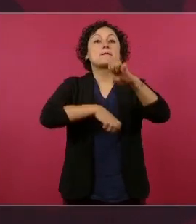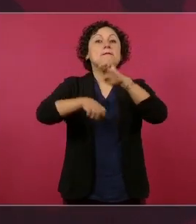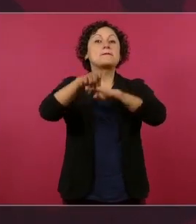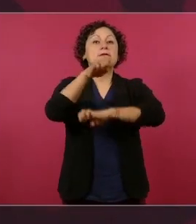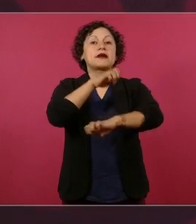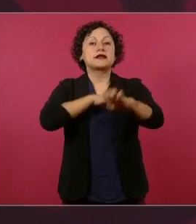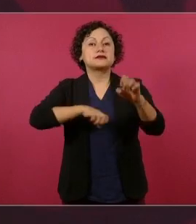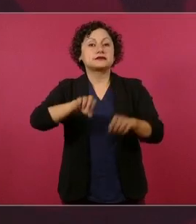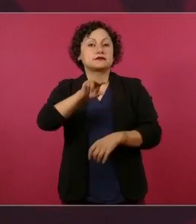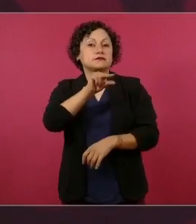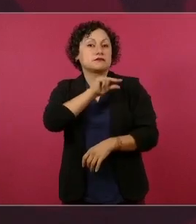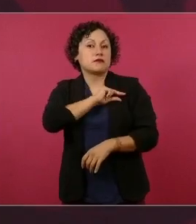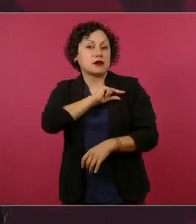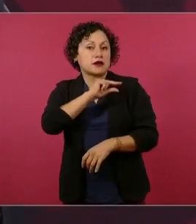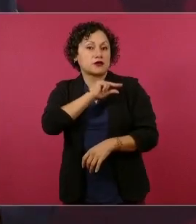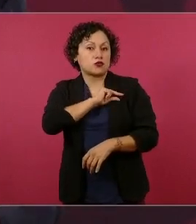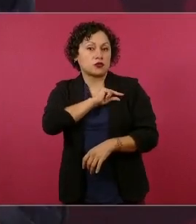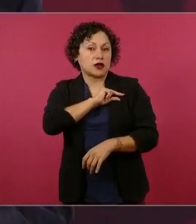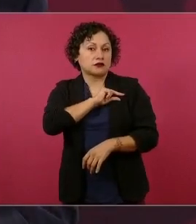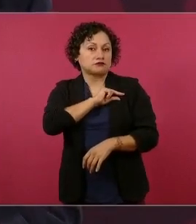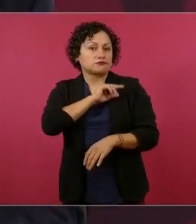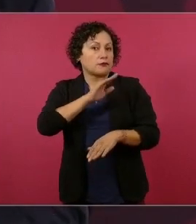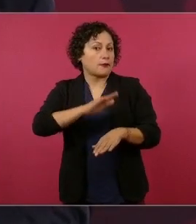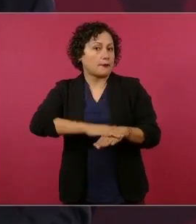Si no